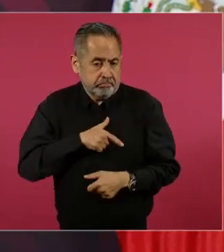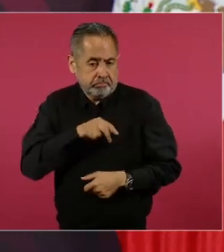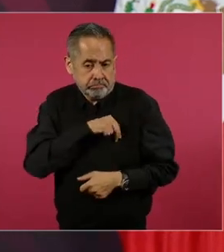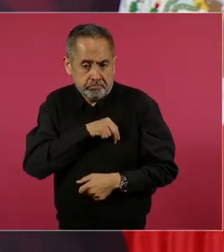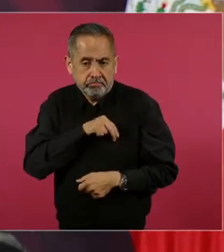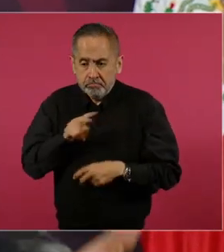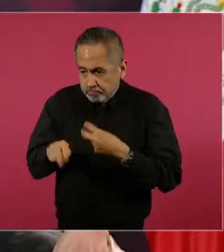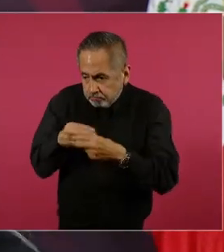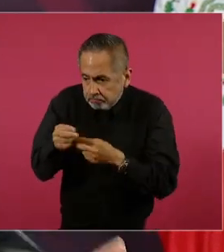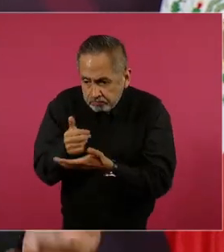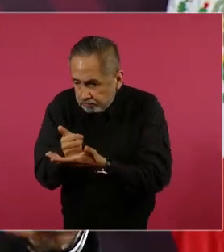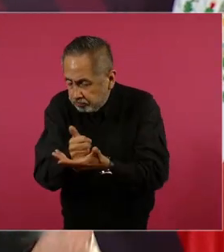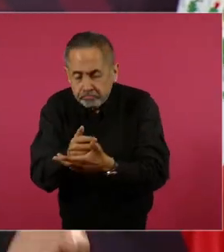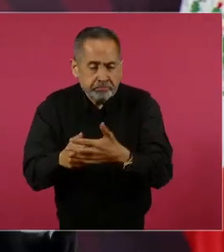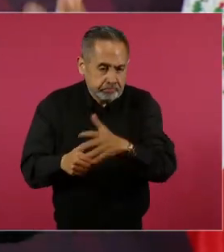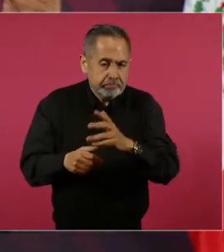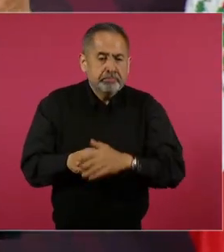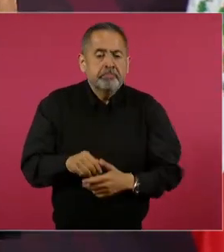Luego,